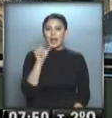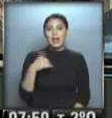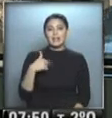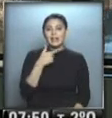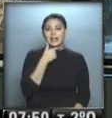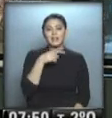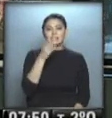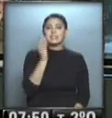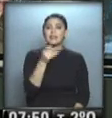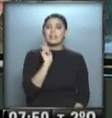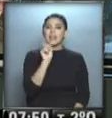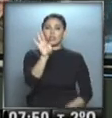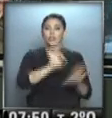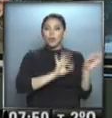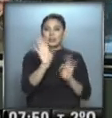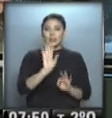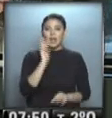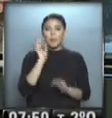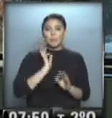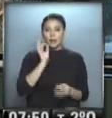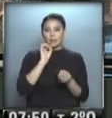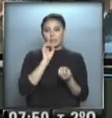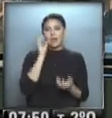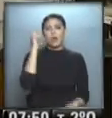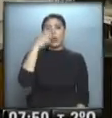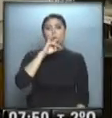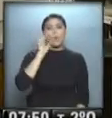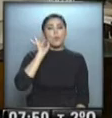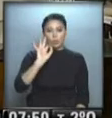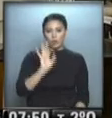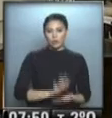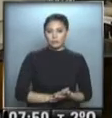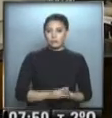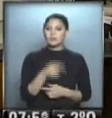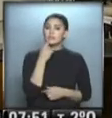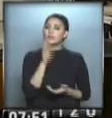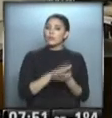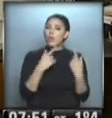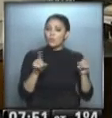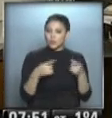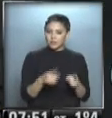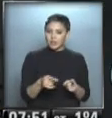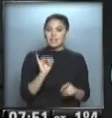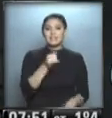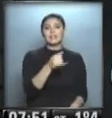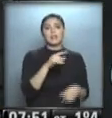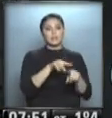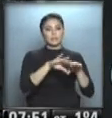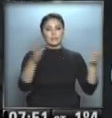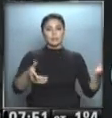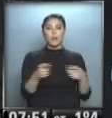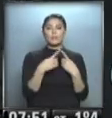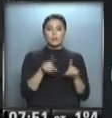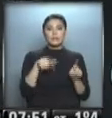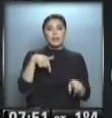queremos conocer los nominados a los premios Hugo Alejo, los reconocimientos a la... Al musical. A los musicales. Además fue